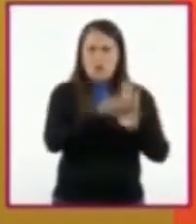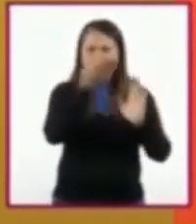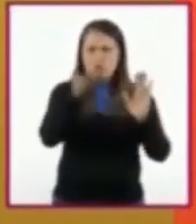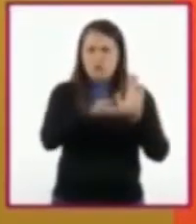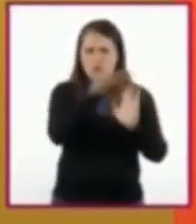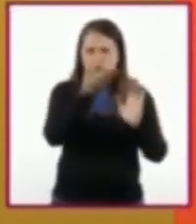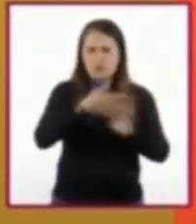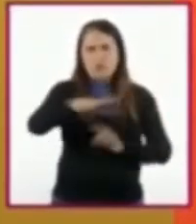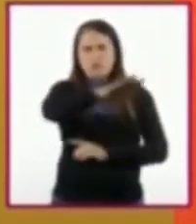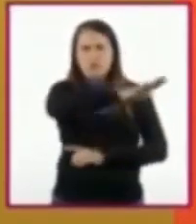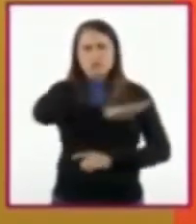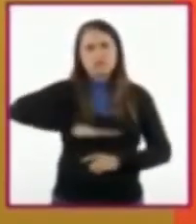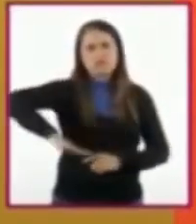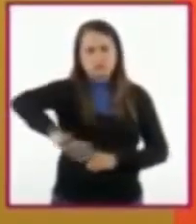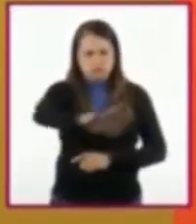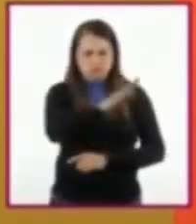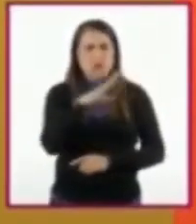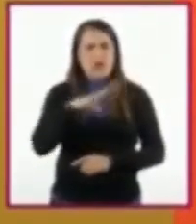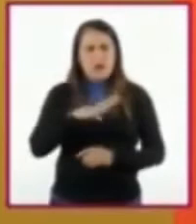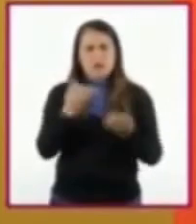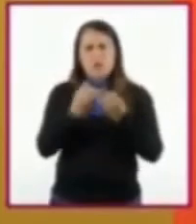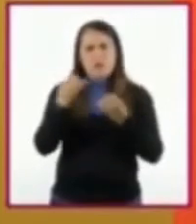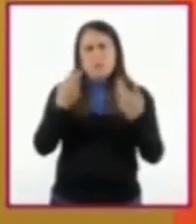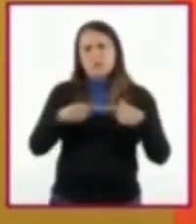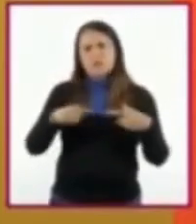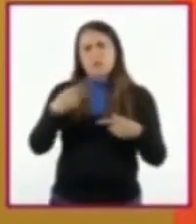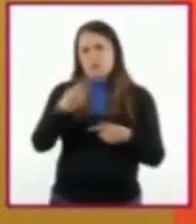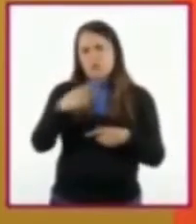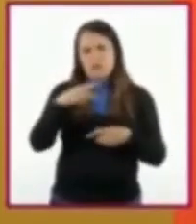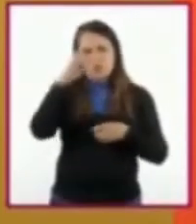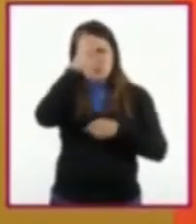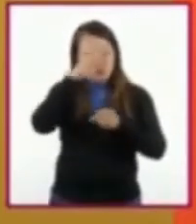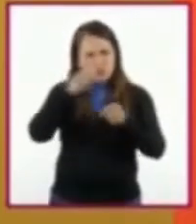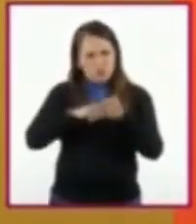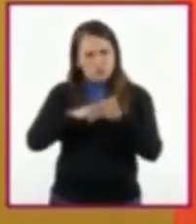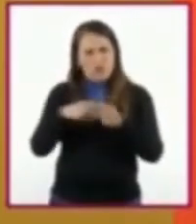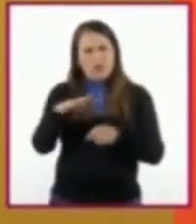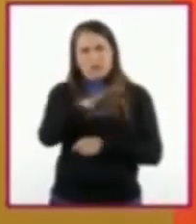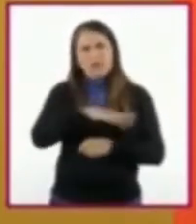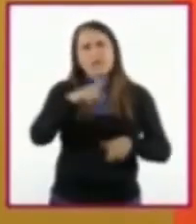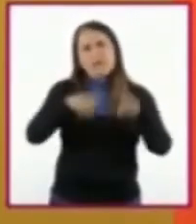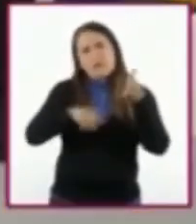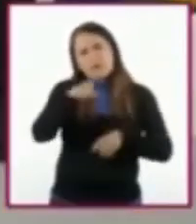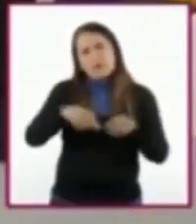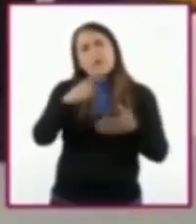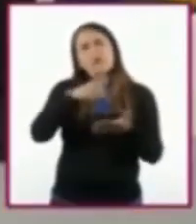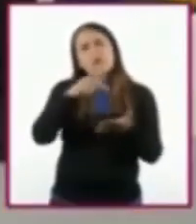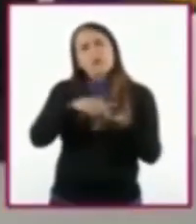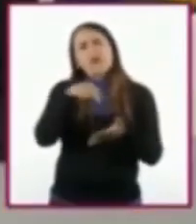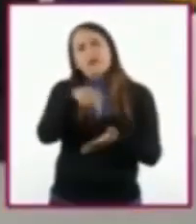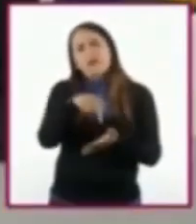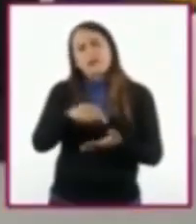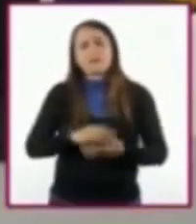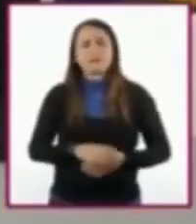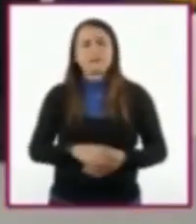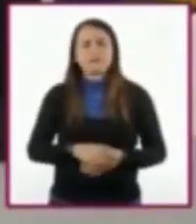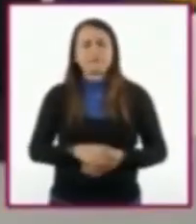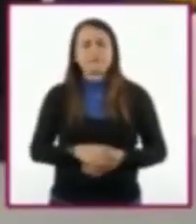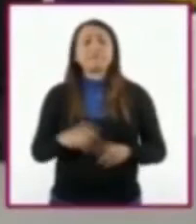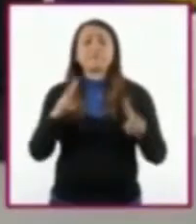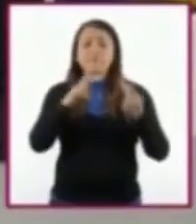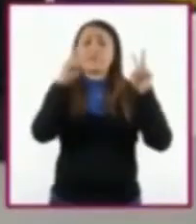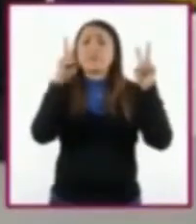al entorno y la cultura de las personas, según el lugar donde se implementan. El tema me parece